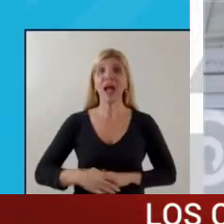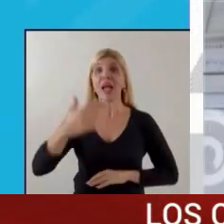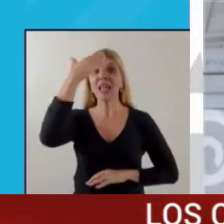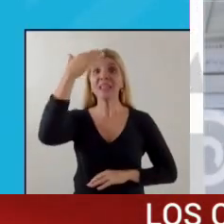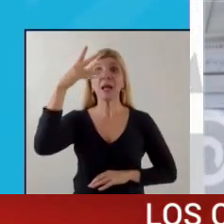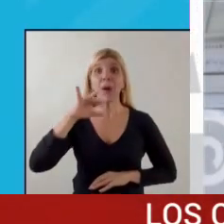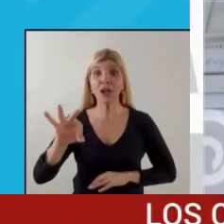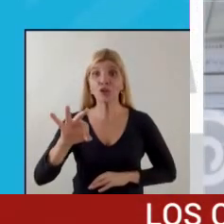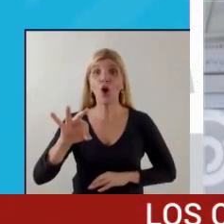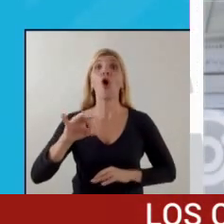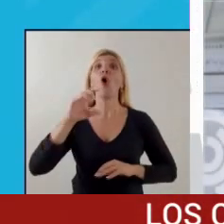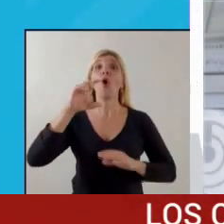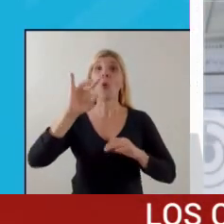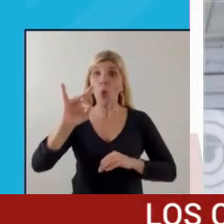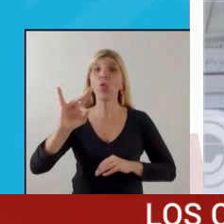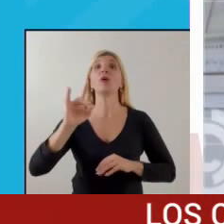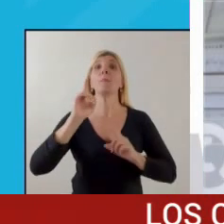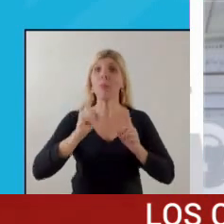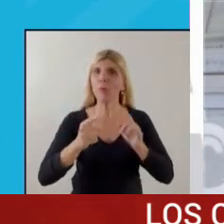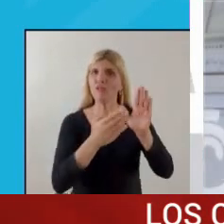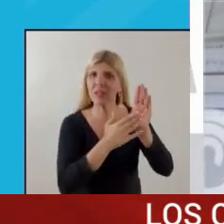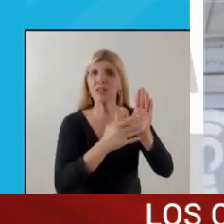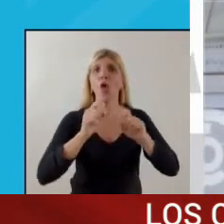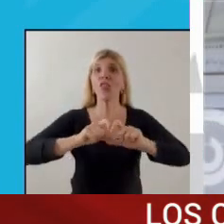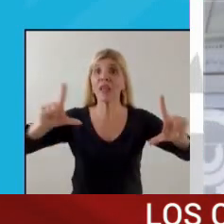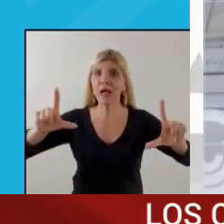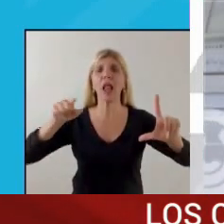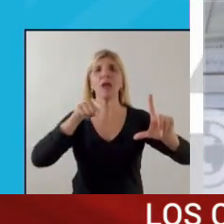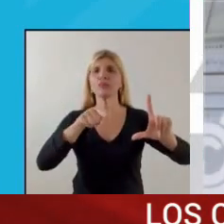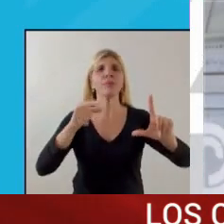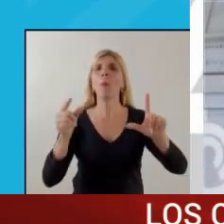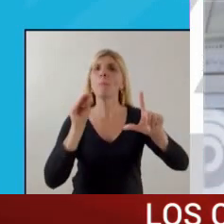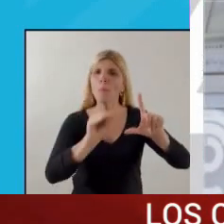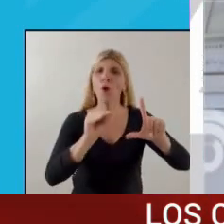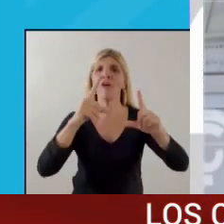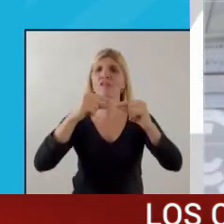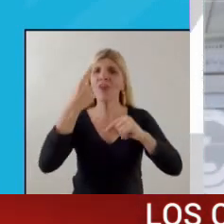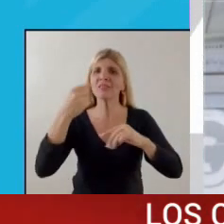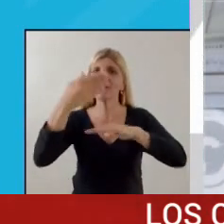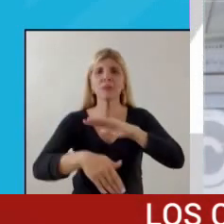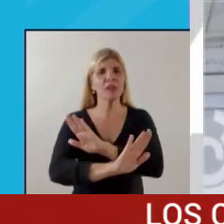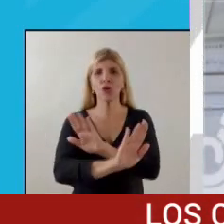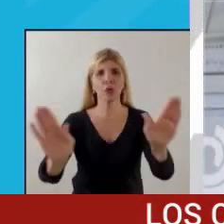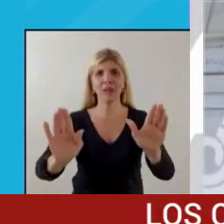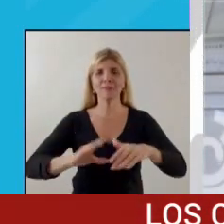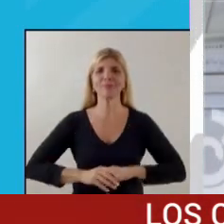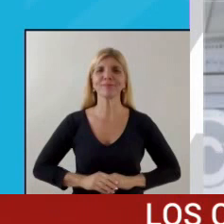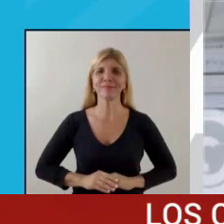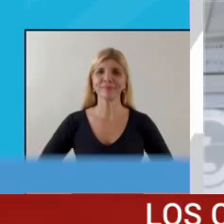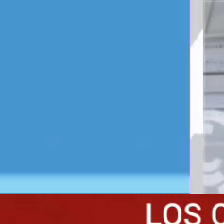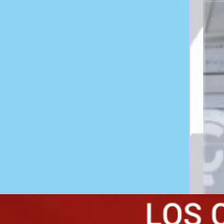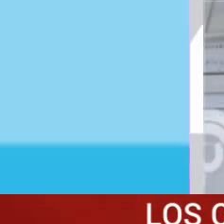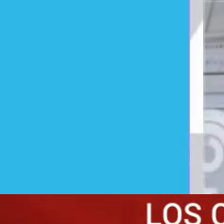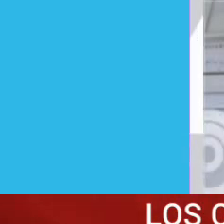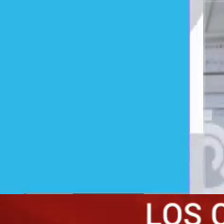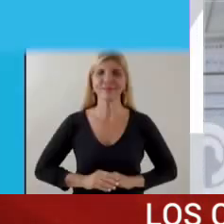sentido, para que sea menos burocrático, hay un primer cambio, es que se van a despedir sin vencimiento y al mismo tiempo